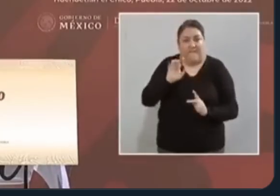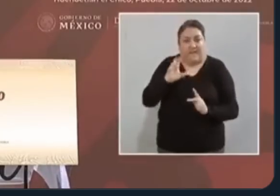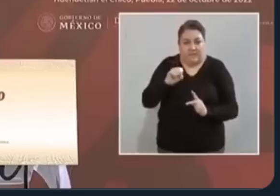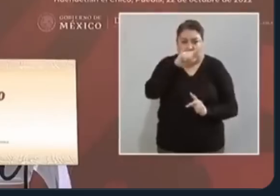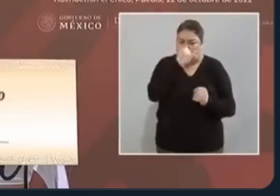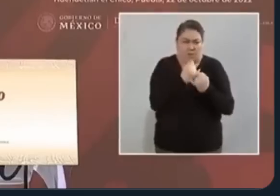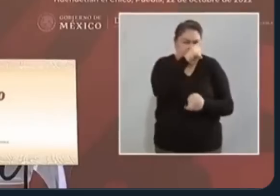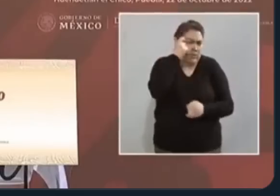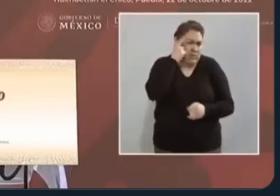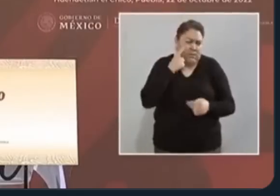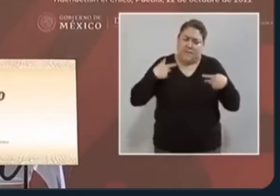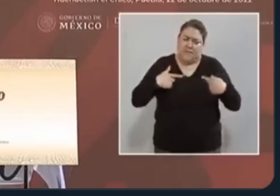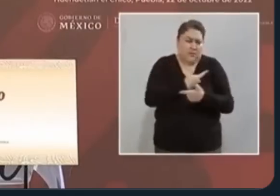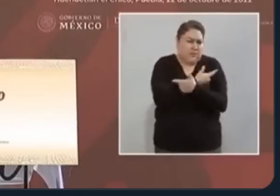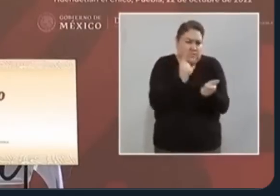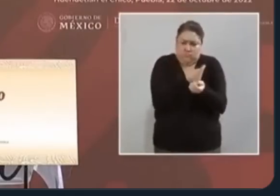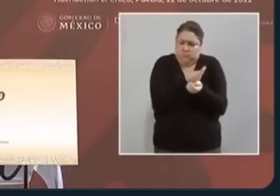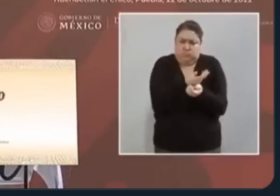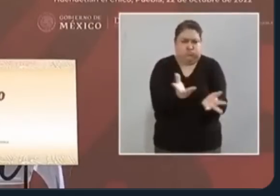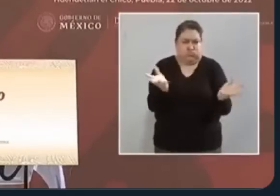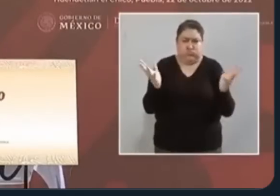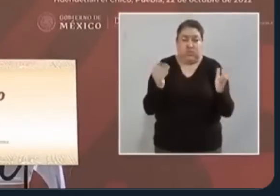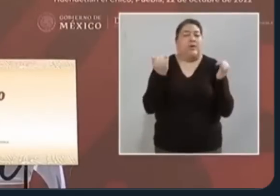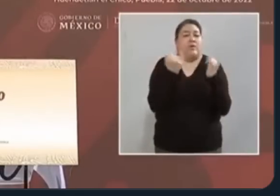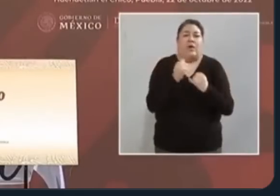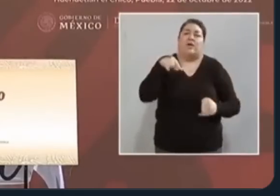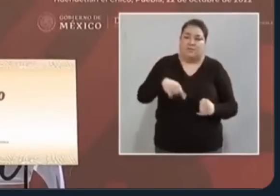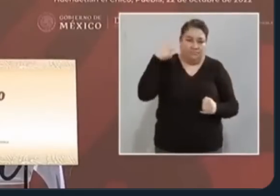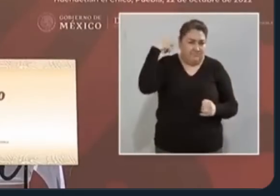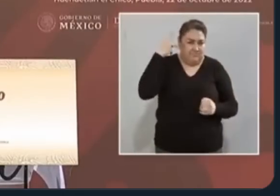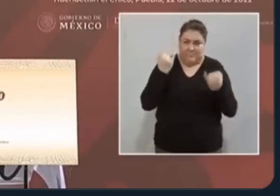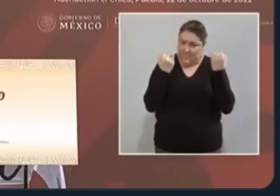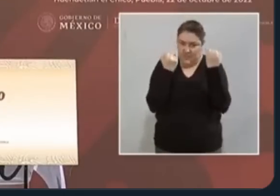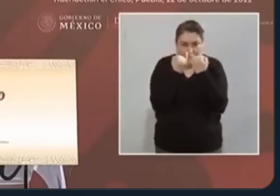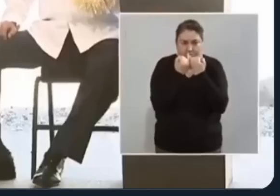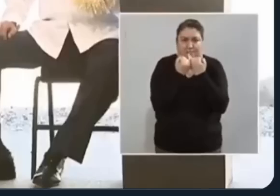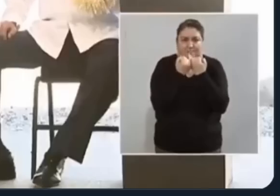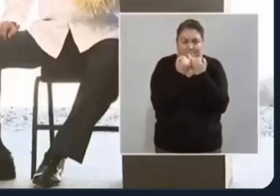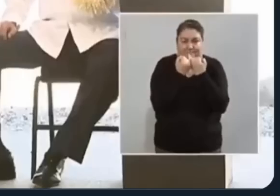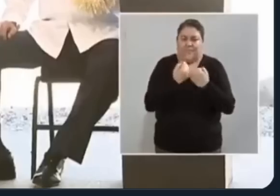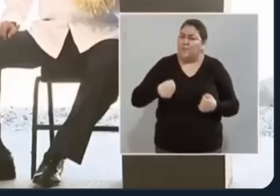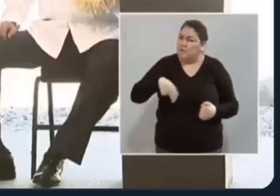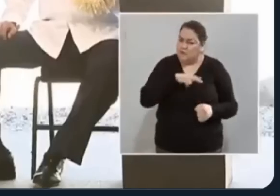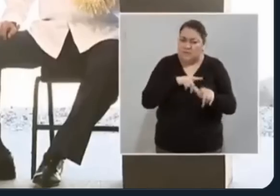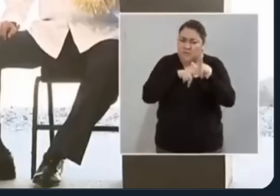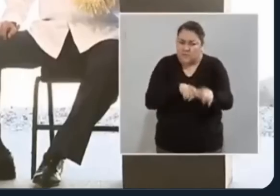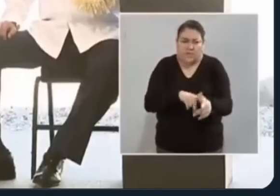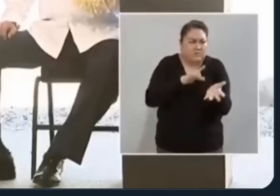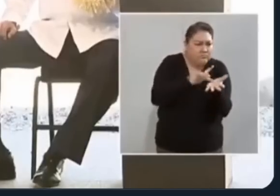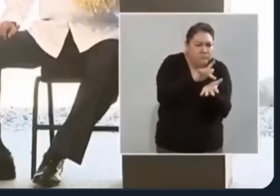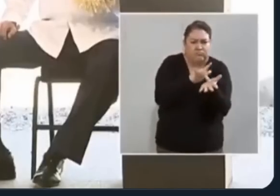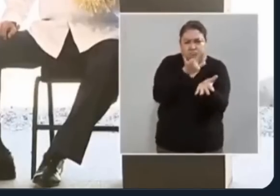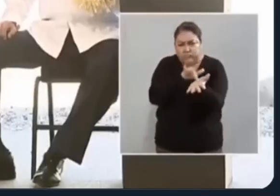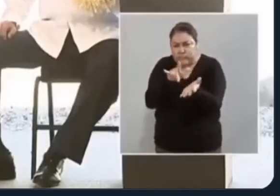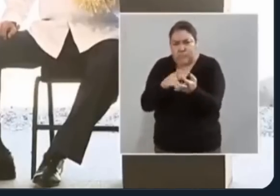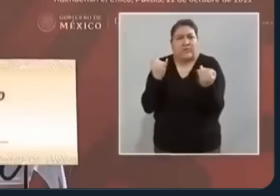ahí es para todos. Lo mismo se va a hacer en Puebla. Y vamos a seguir apoyando